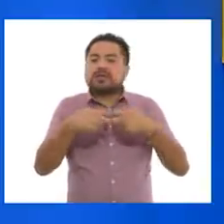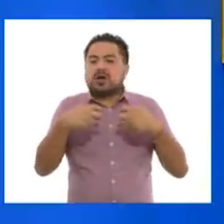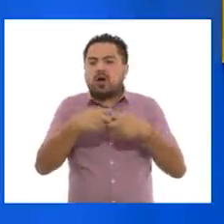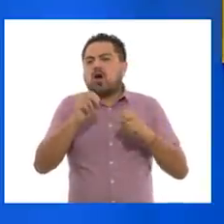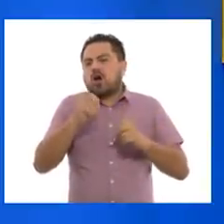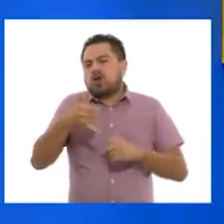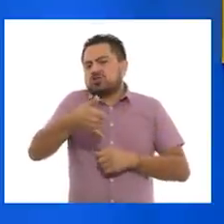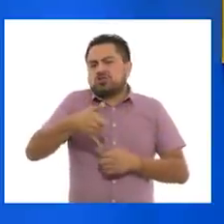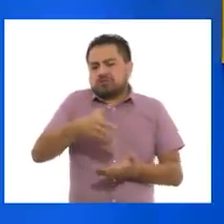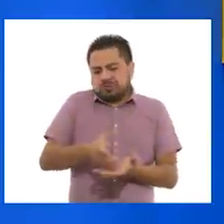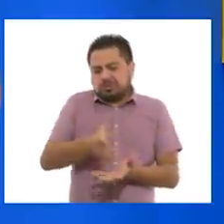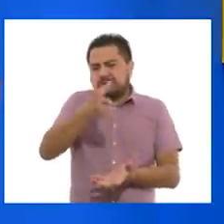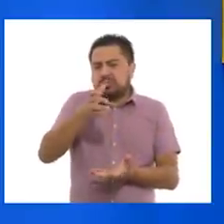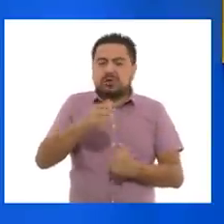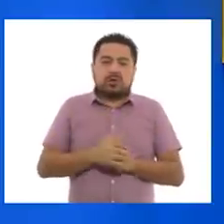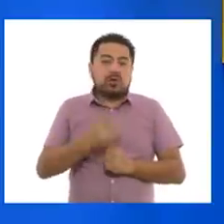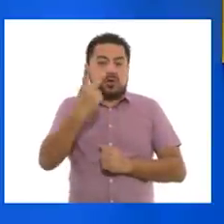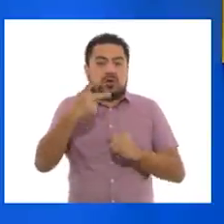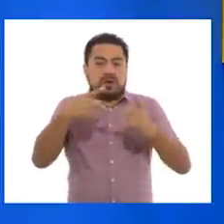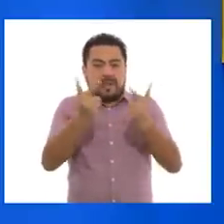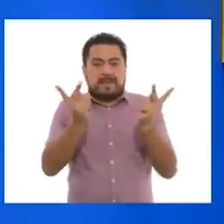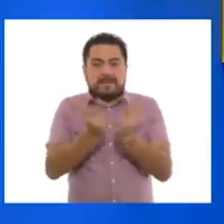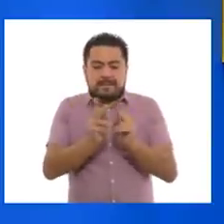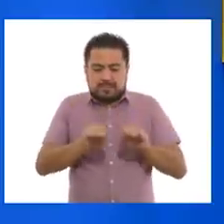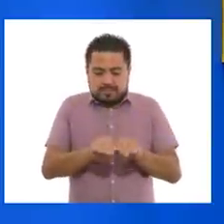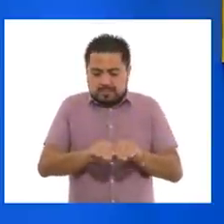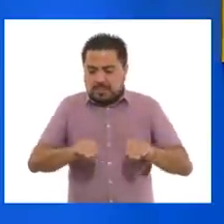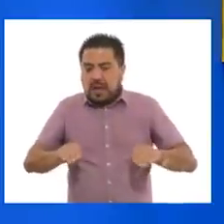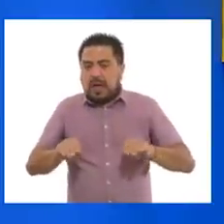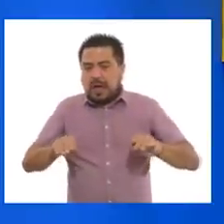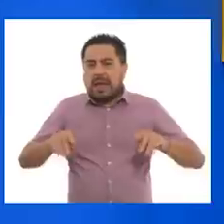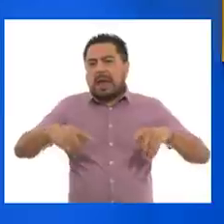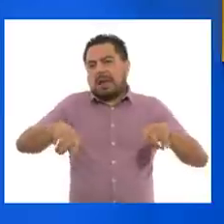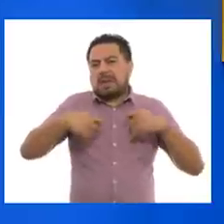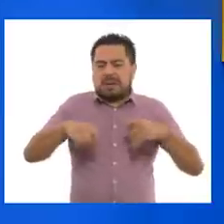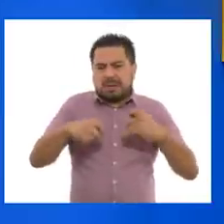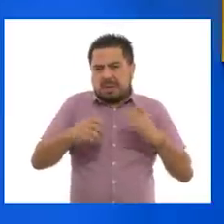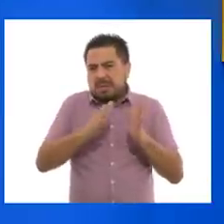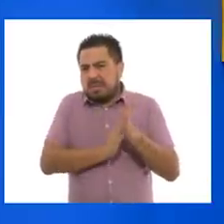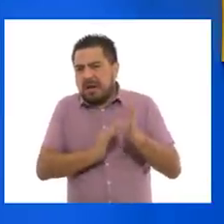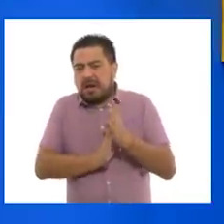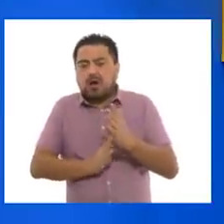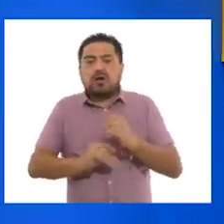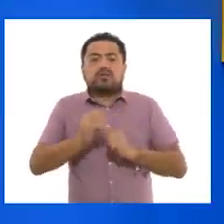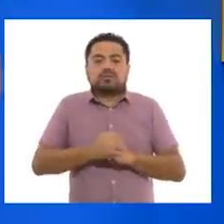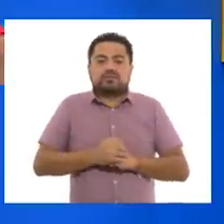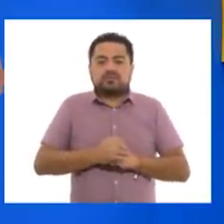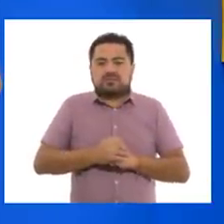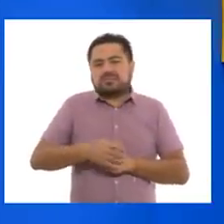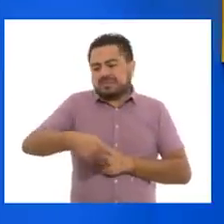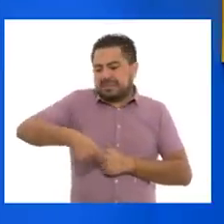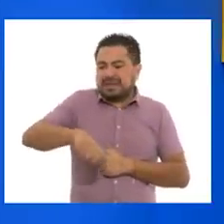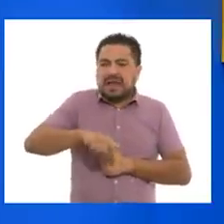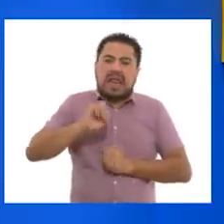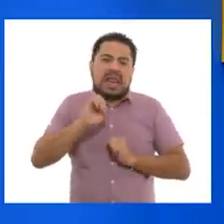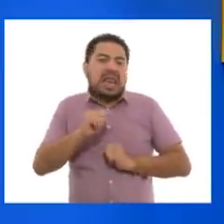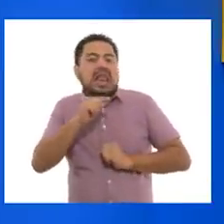yogurt. 2 platos extendidos de plástico o pedazos de cartón. 2 palitas de la cocina o